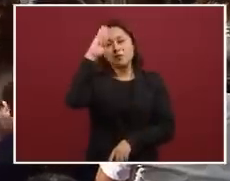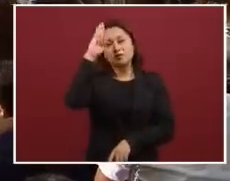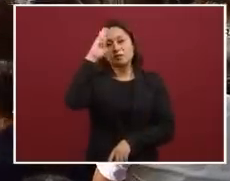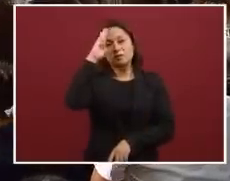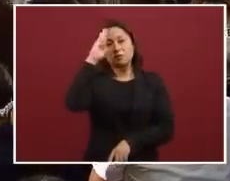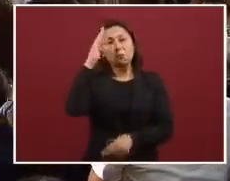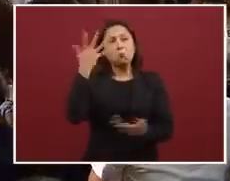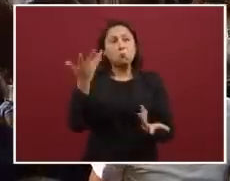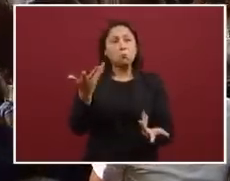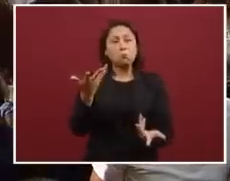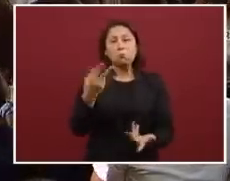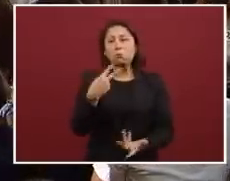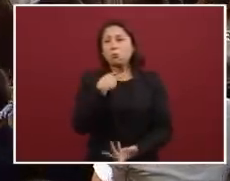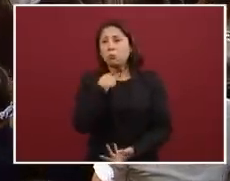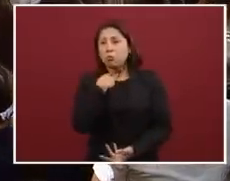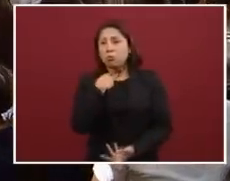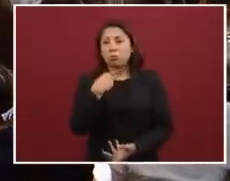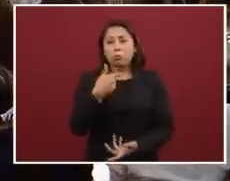defendernos.